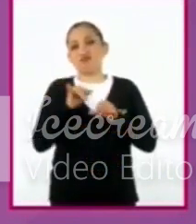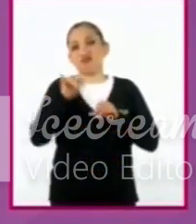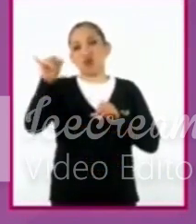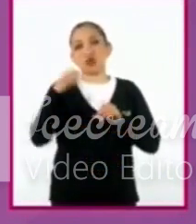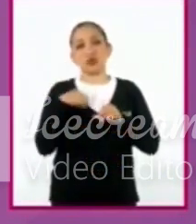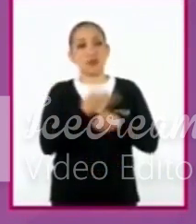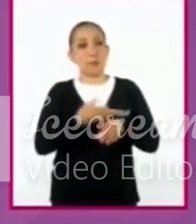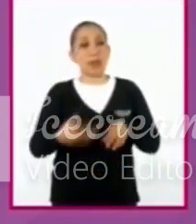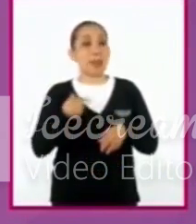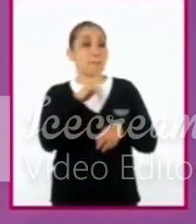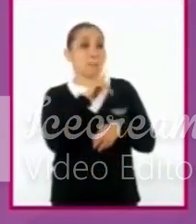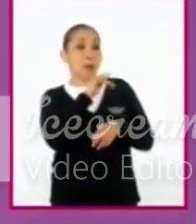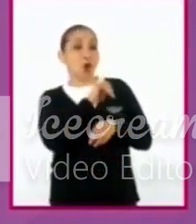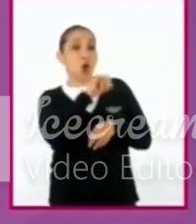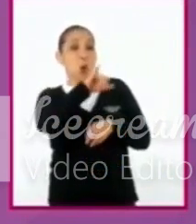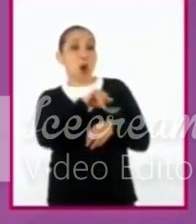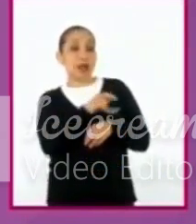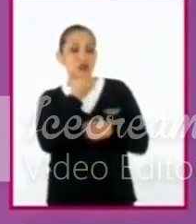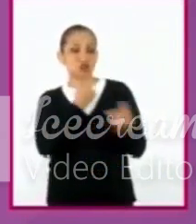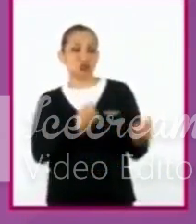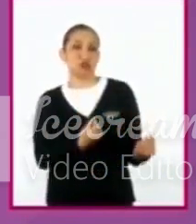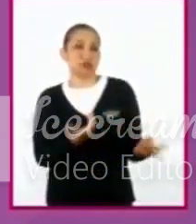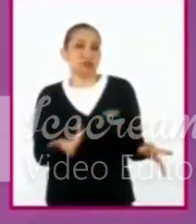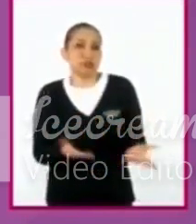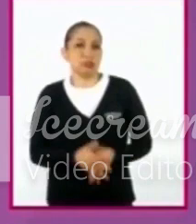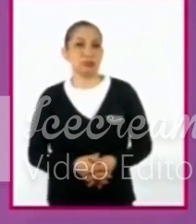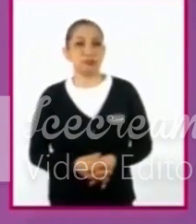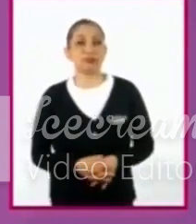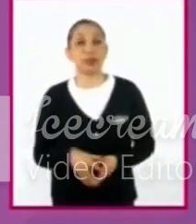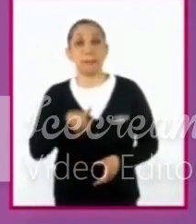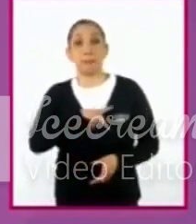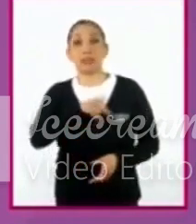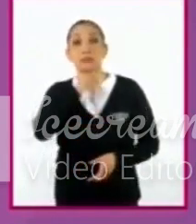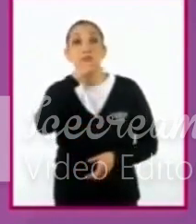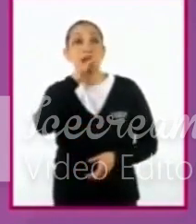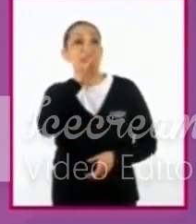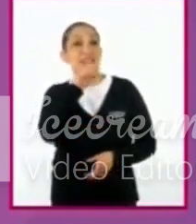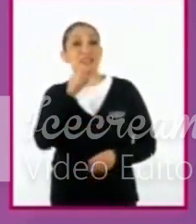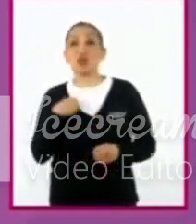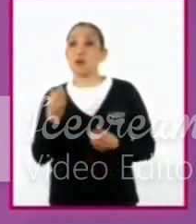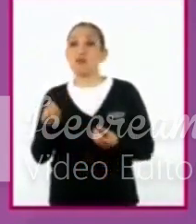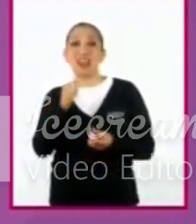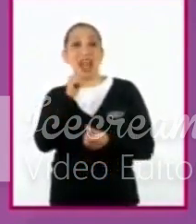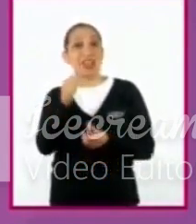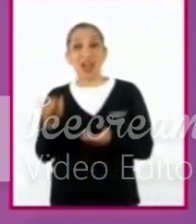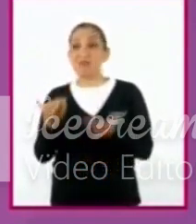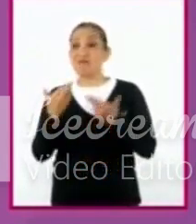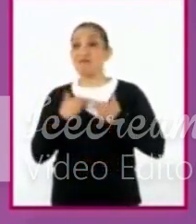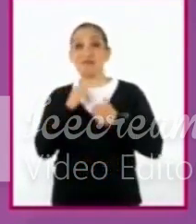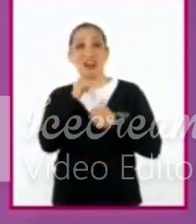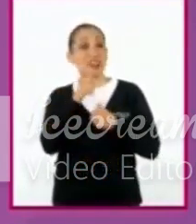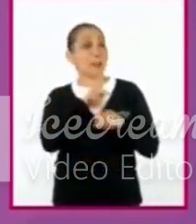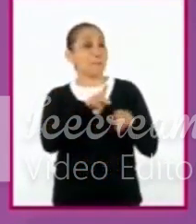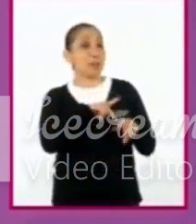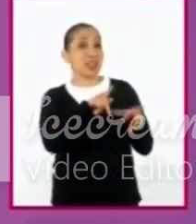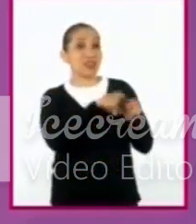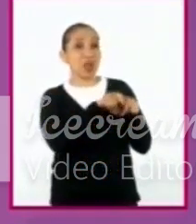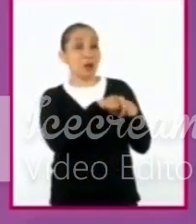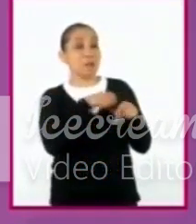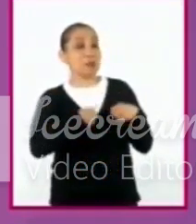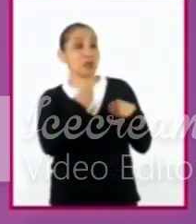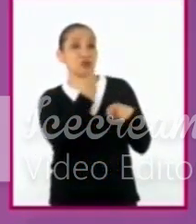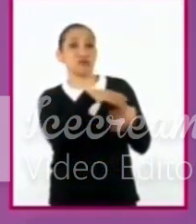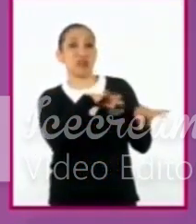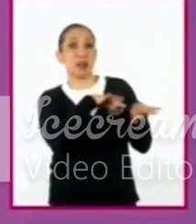y Pablo Juárez era un menor de edad. Como mis padres no me dejaron ningún patrimonio y mi tío vivía de su